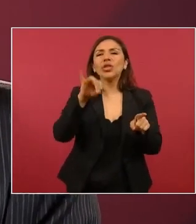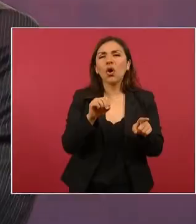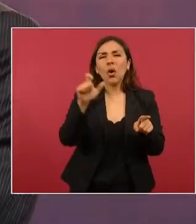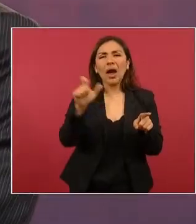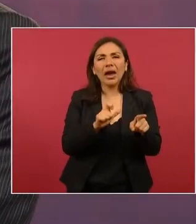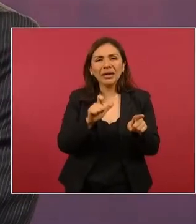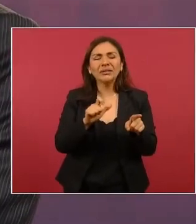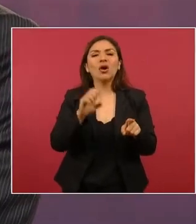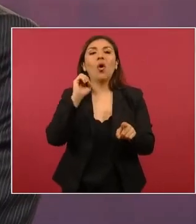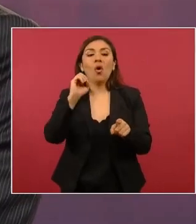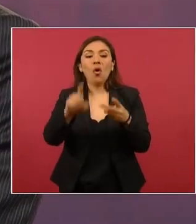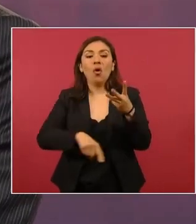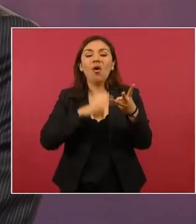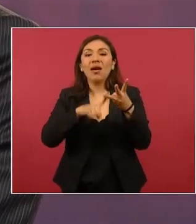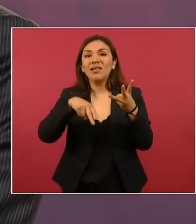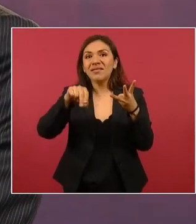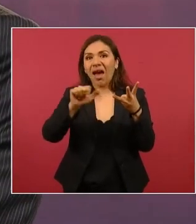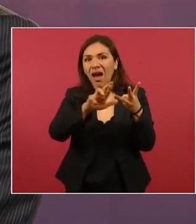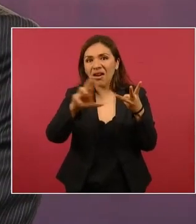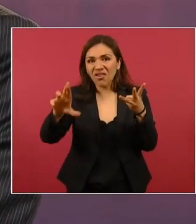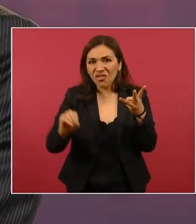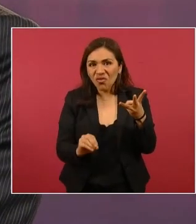o que Narro,